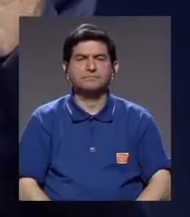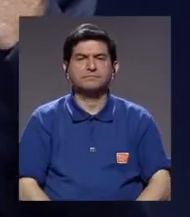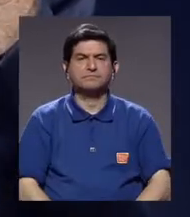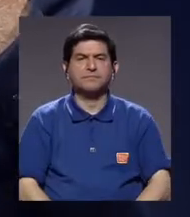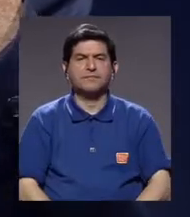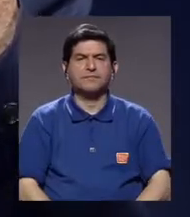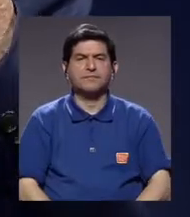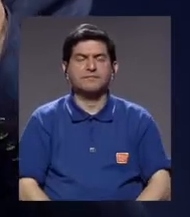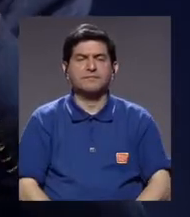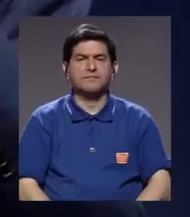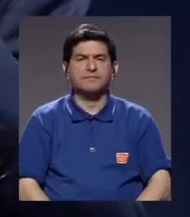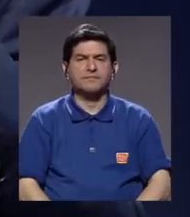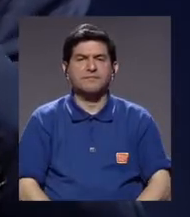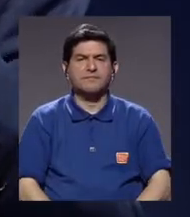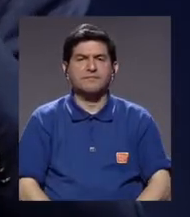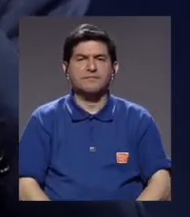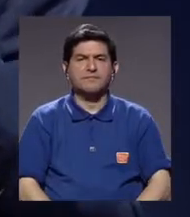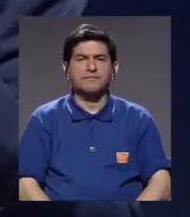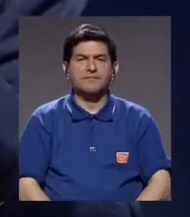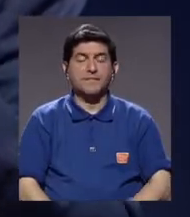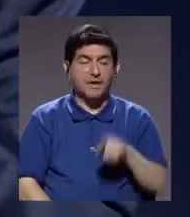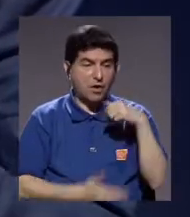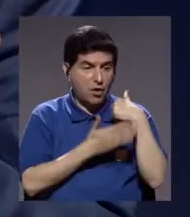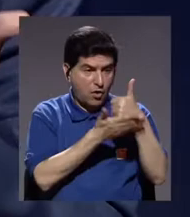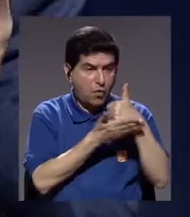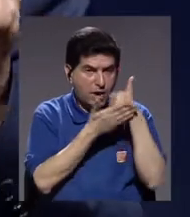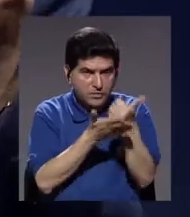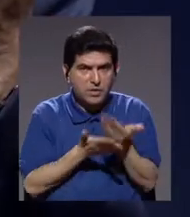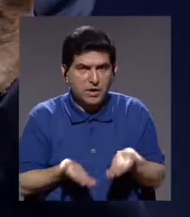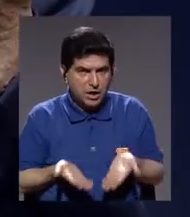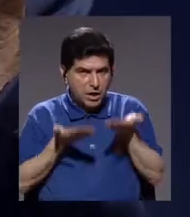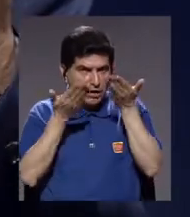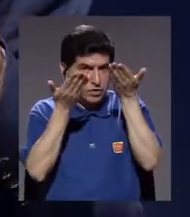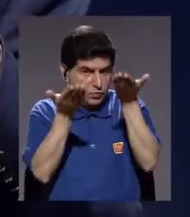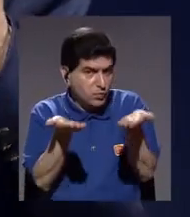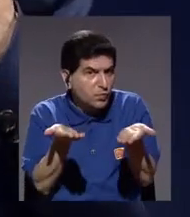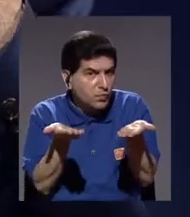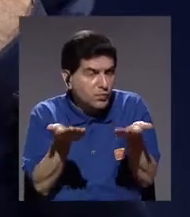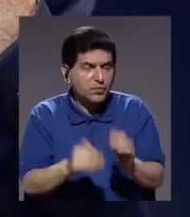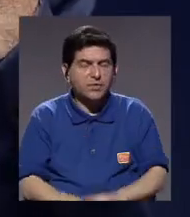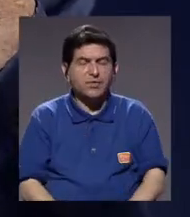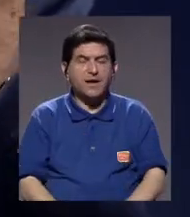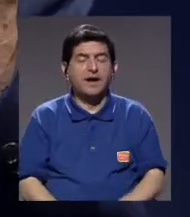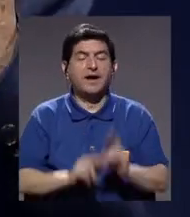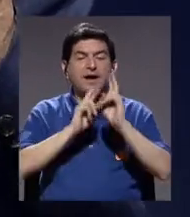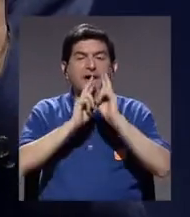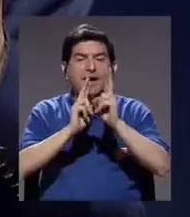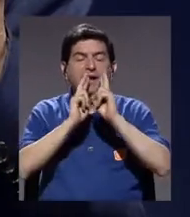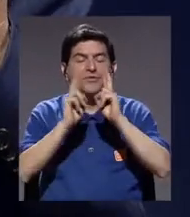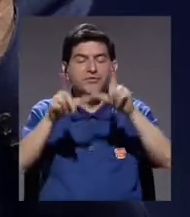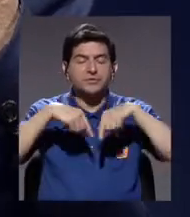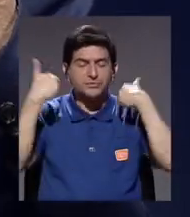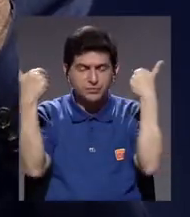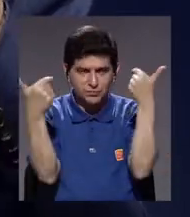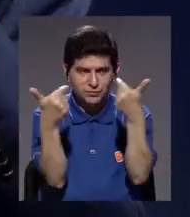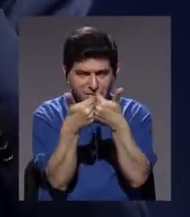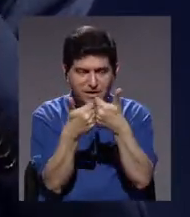es que son los resultados colectivos. Es decir, uno